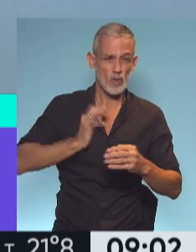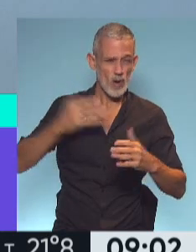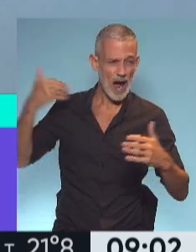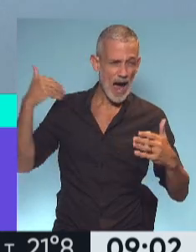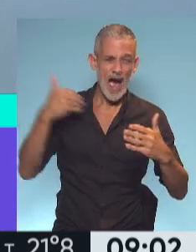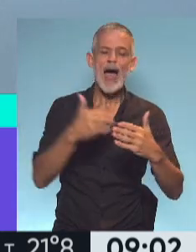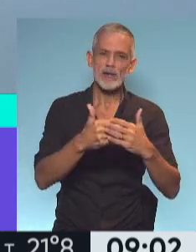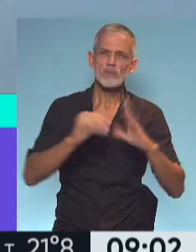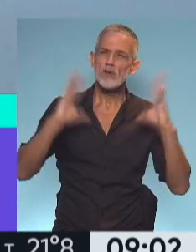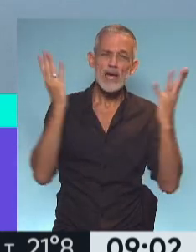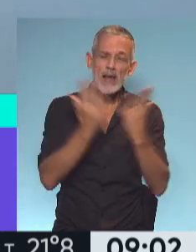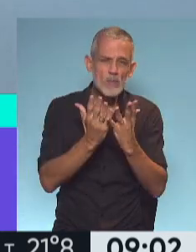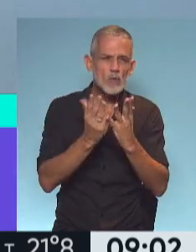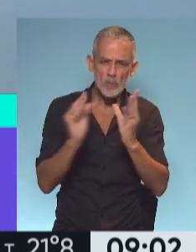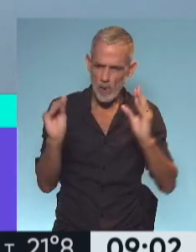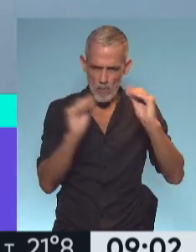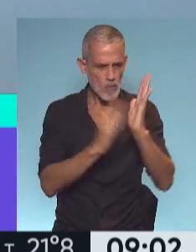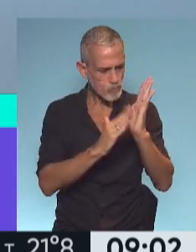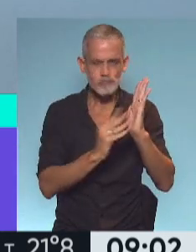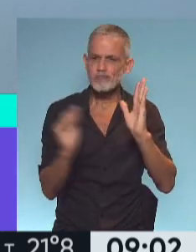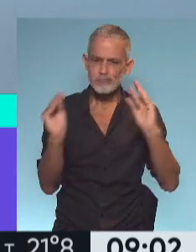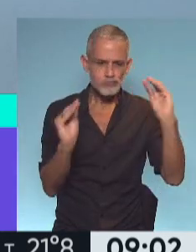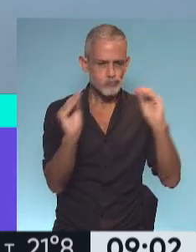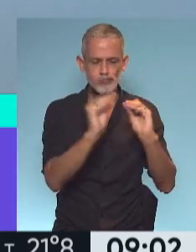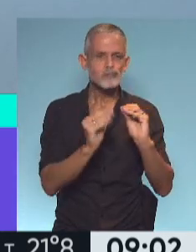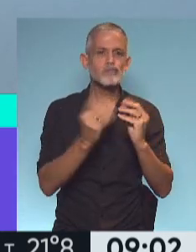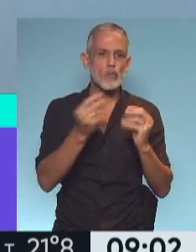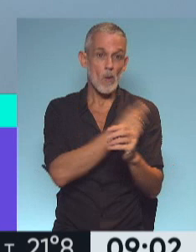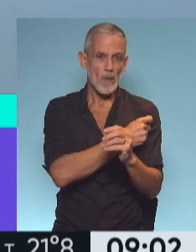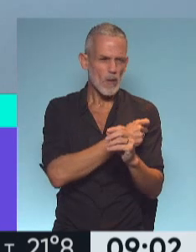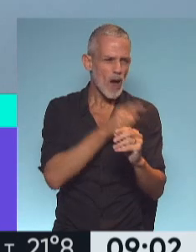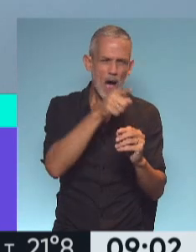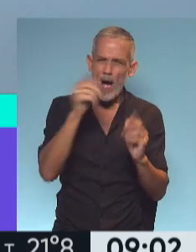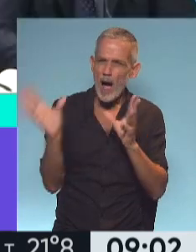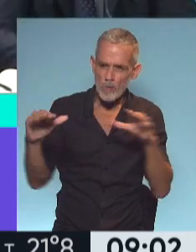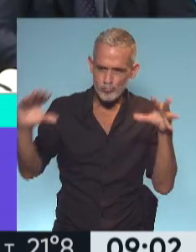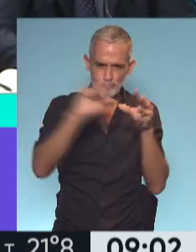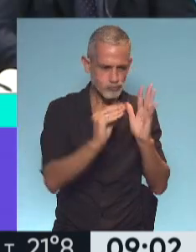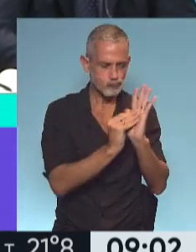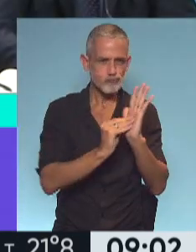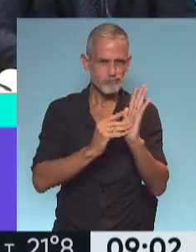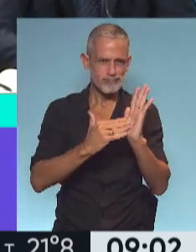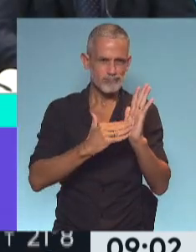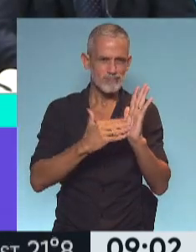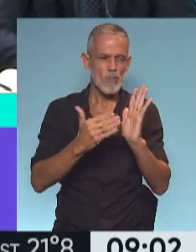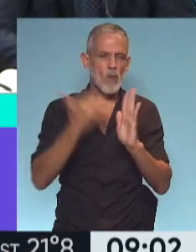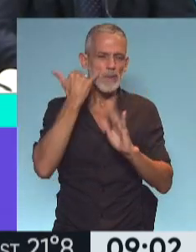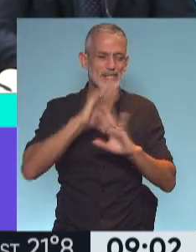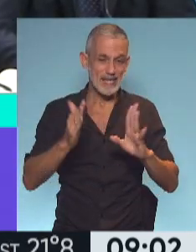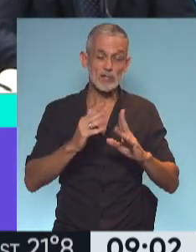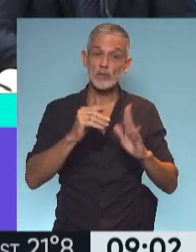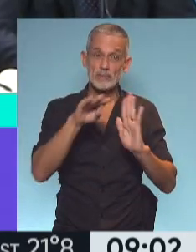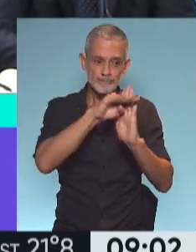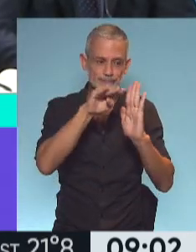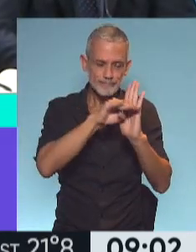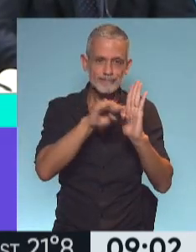y el mundo está construyendo evidencia científica con lo que pasa a través de la vacuna. Por eso es muy importante que todas las